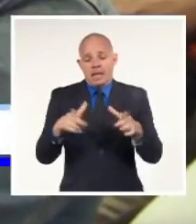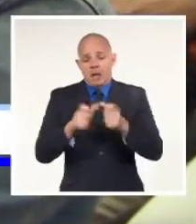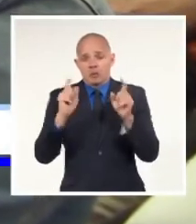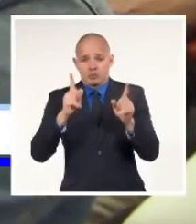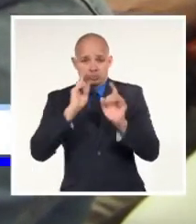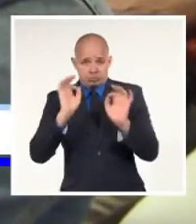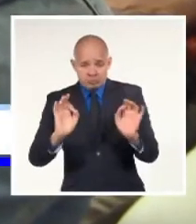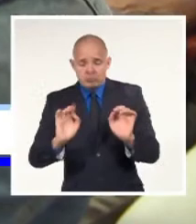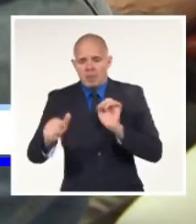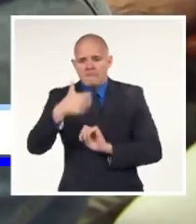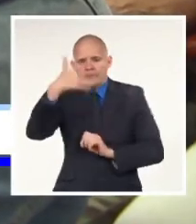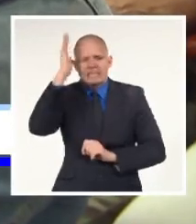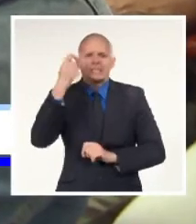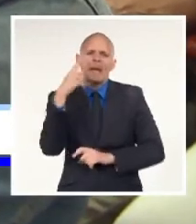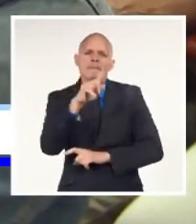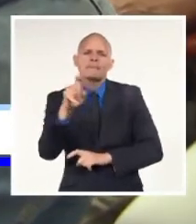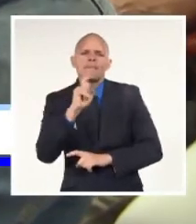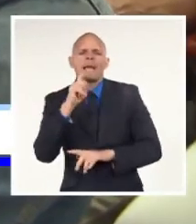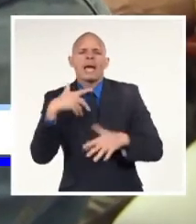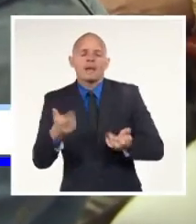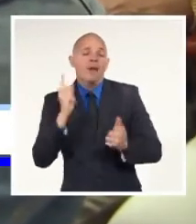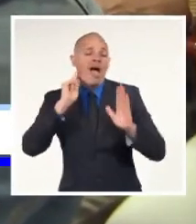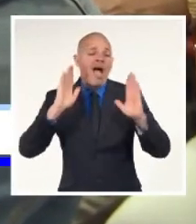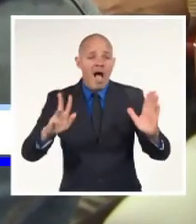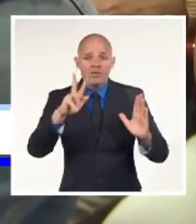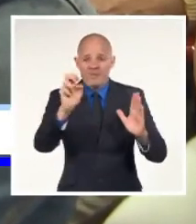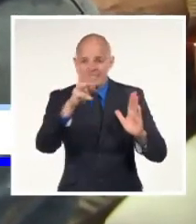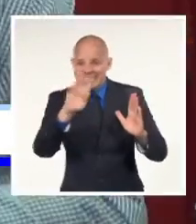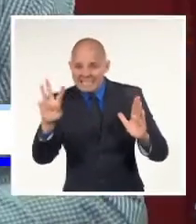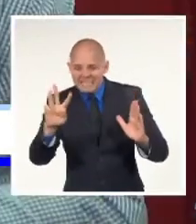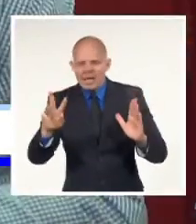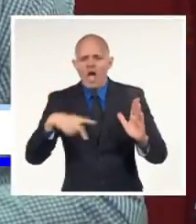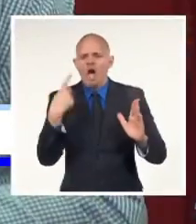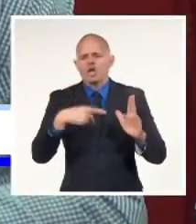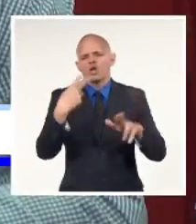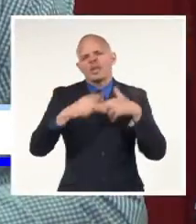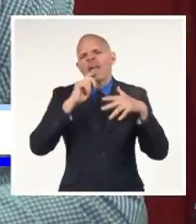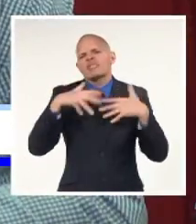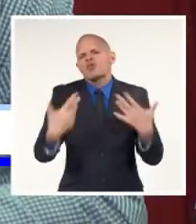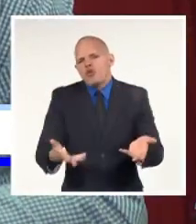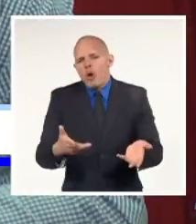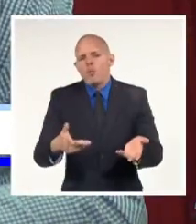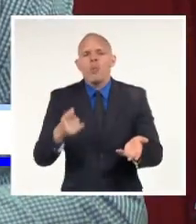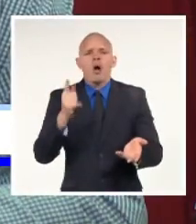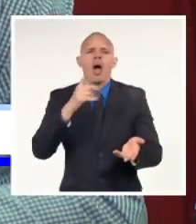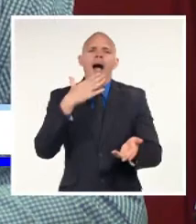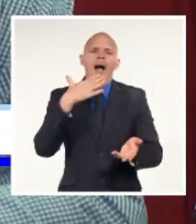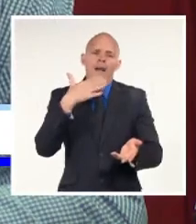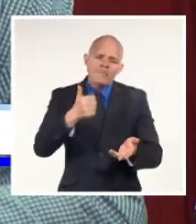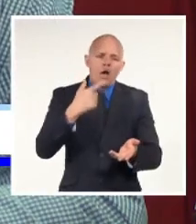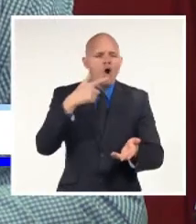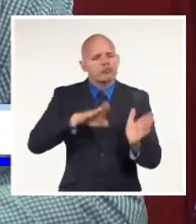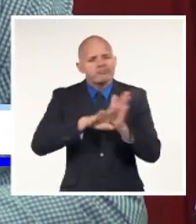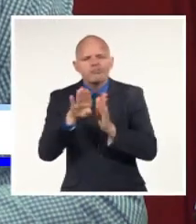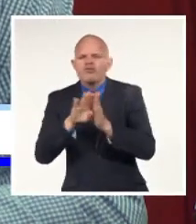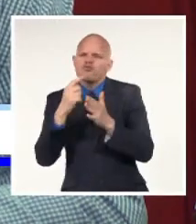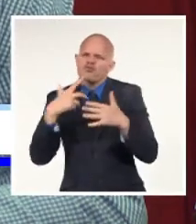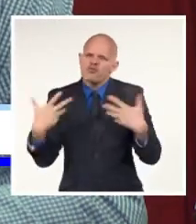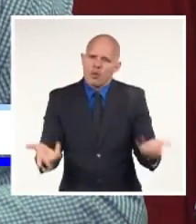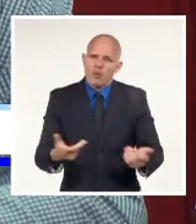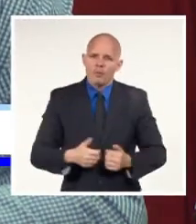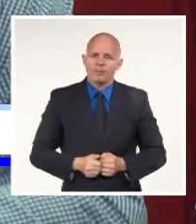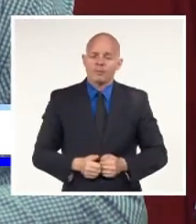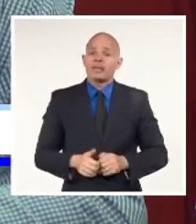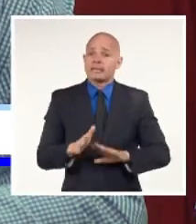un año diferente? Ese fue el principio que imperó en Villa Clara durante el tercer intercambio del primer secretario del Comité Central del Partido,